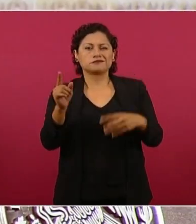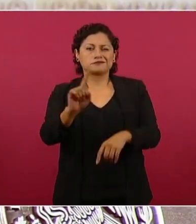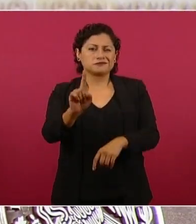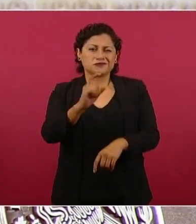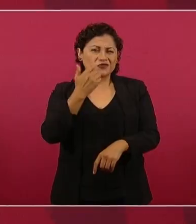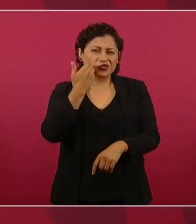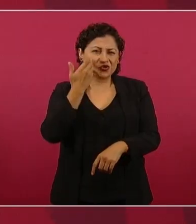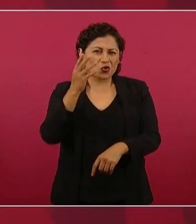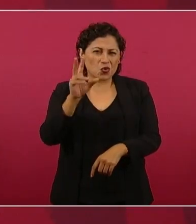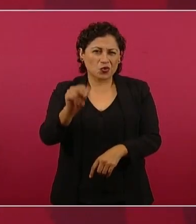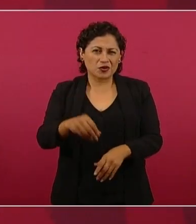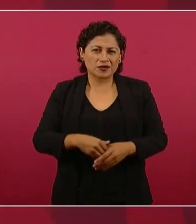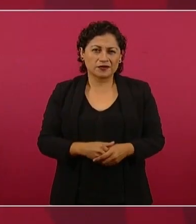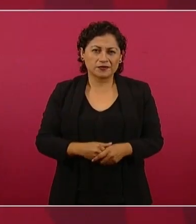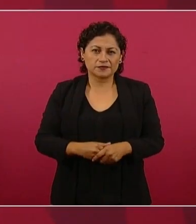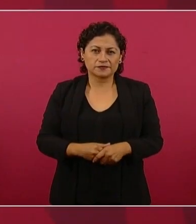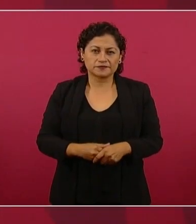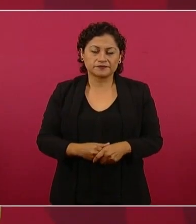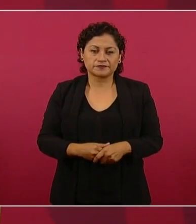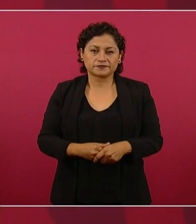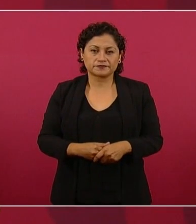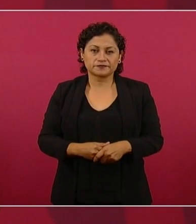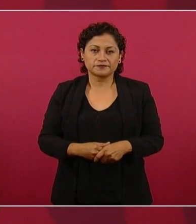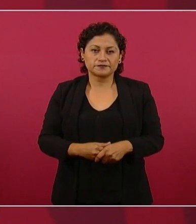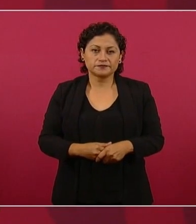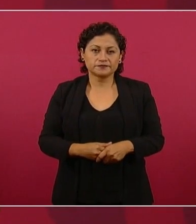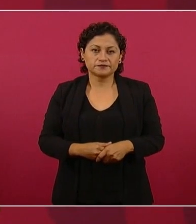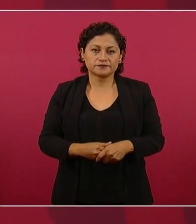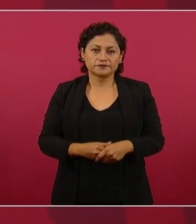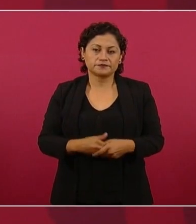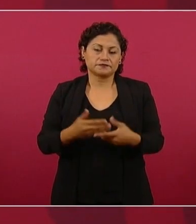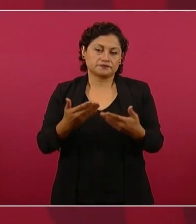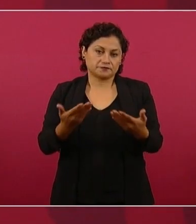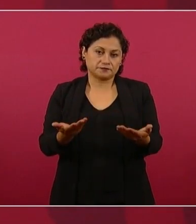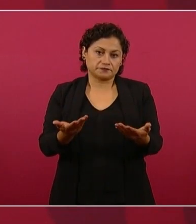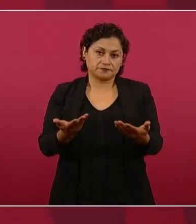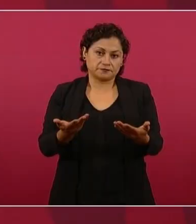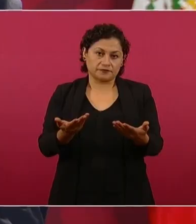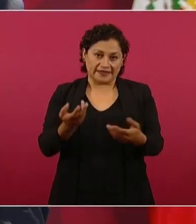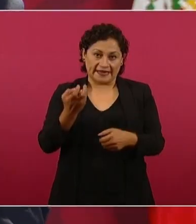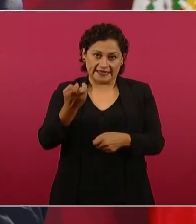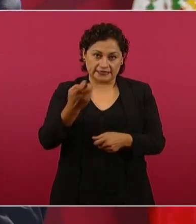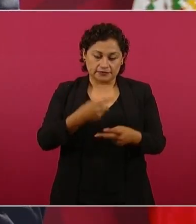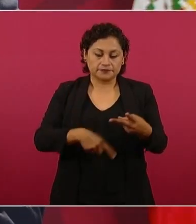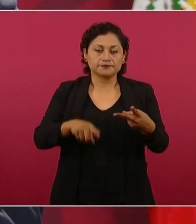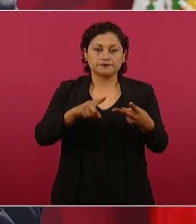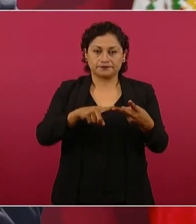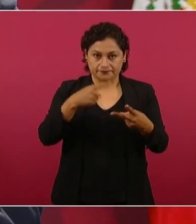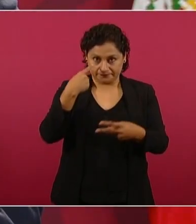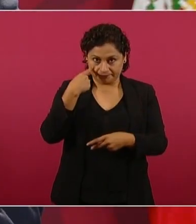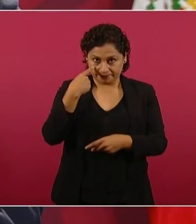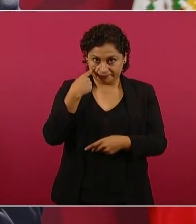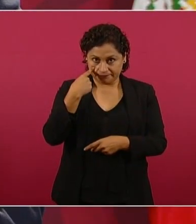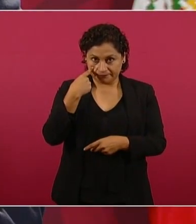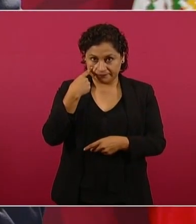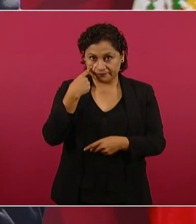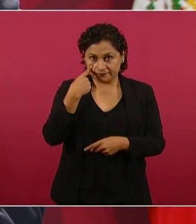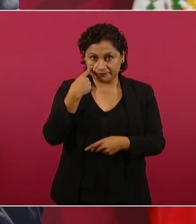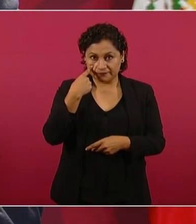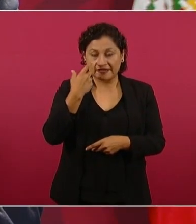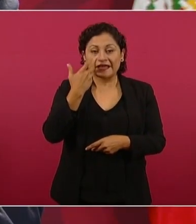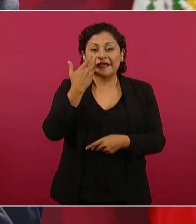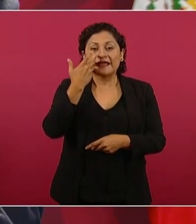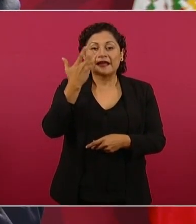sino buscando, y este es el segundo punto, la